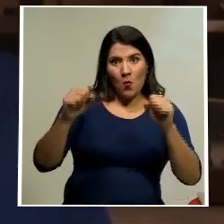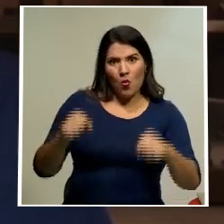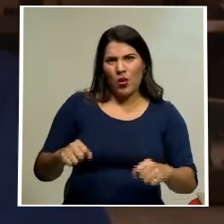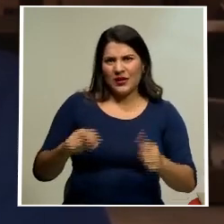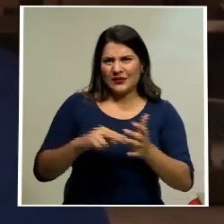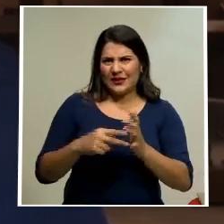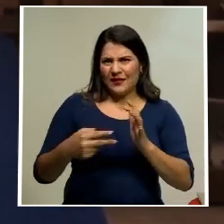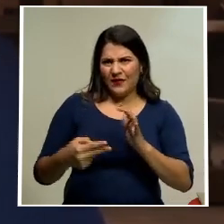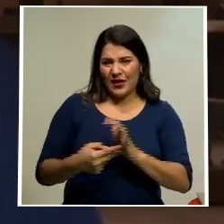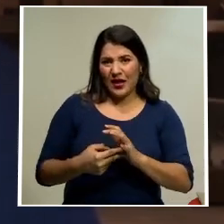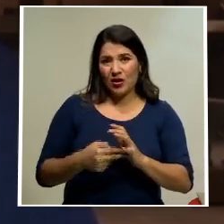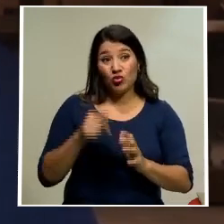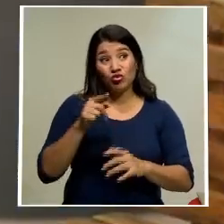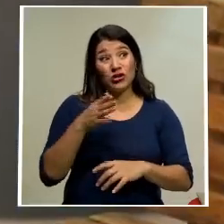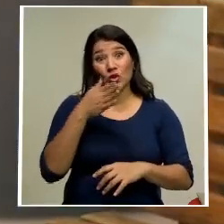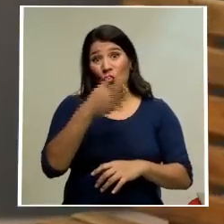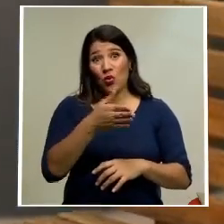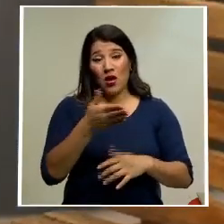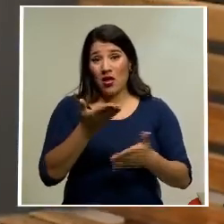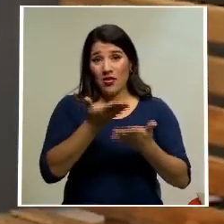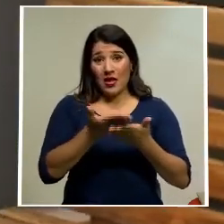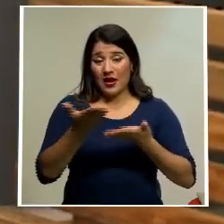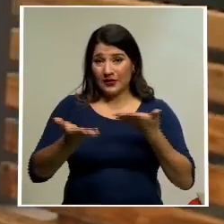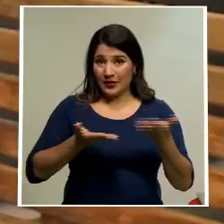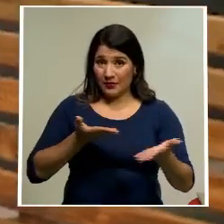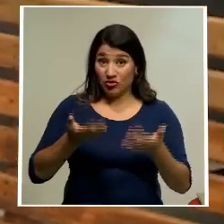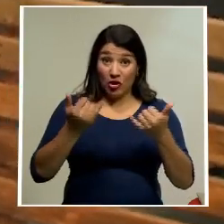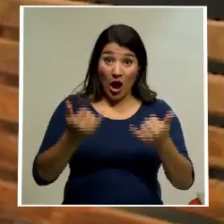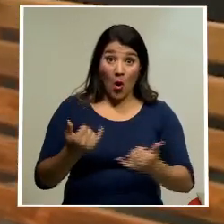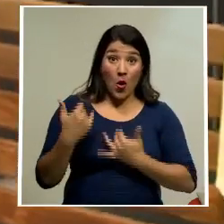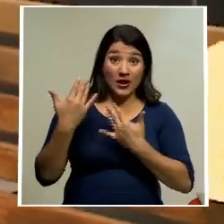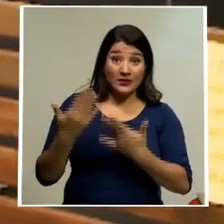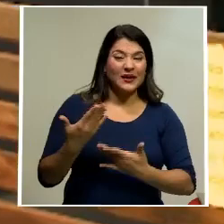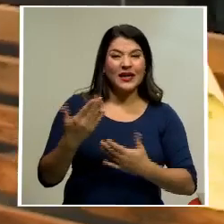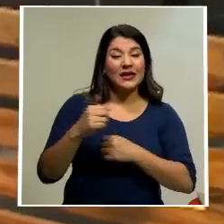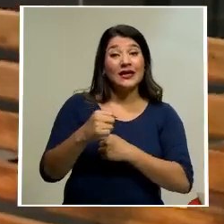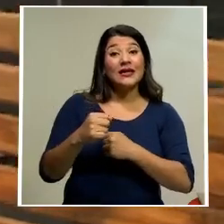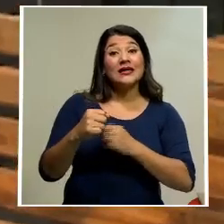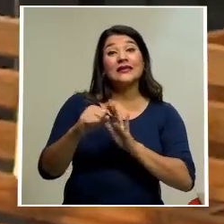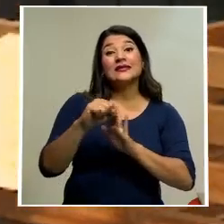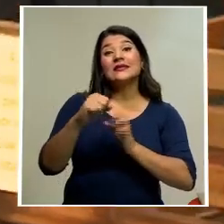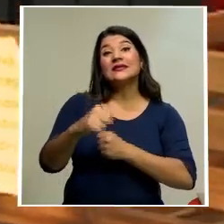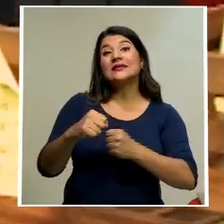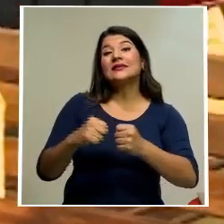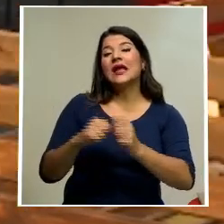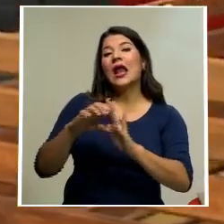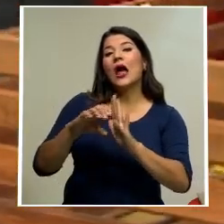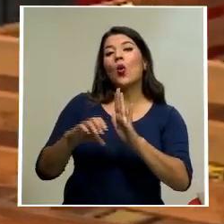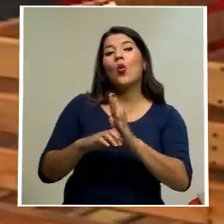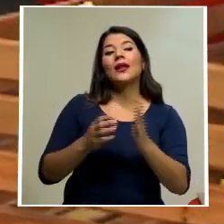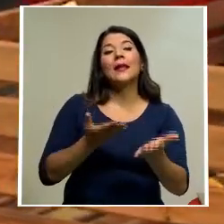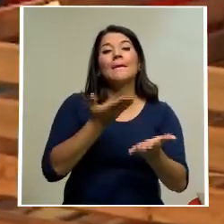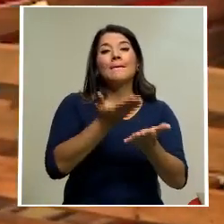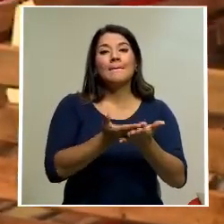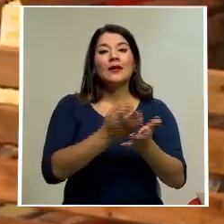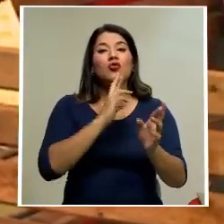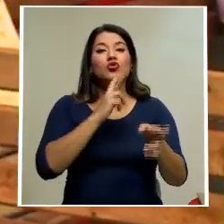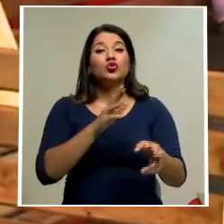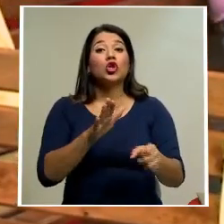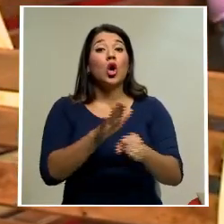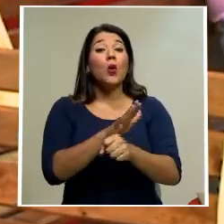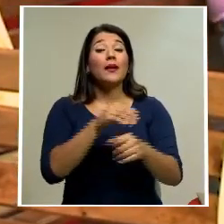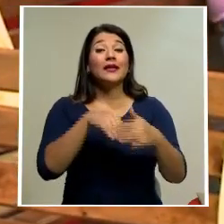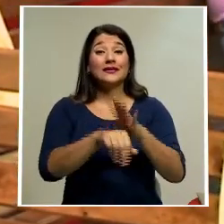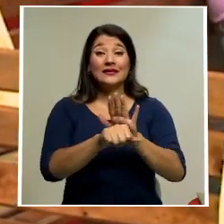significa que usted no va a dar el servicio. Ahora tocará esperar a que la Sala Constitucional envíe la resolución completa de la opinión